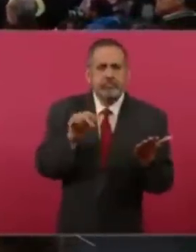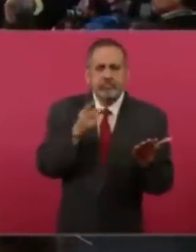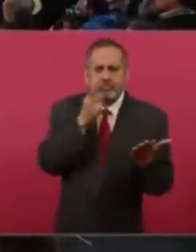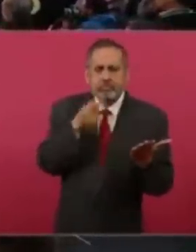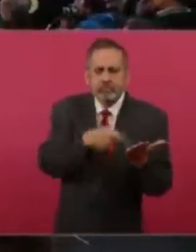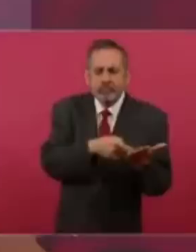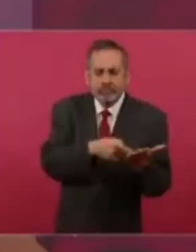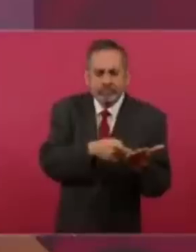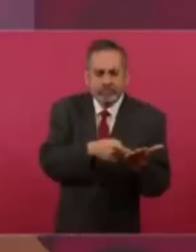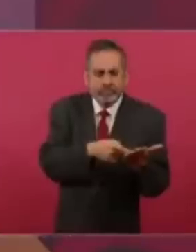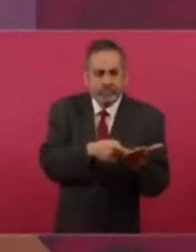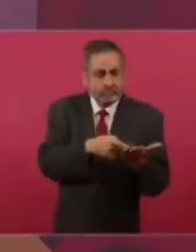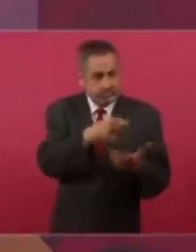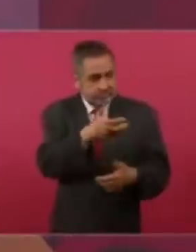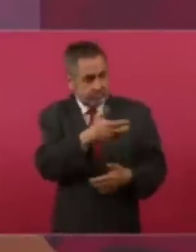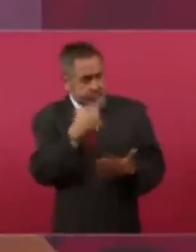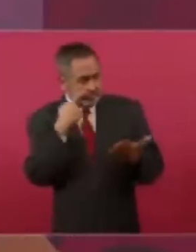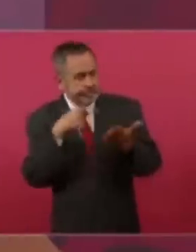lo que están haciendo